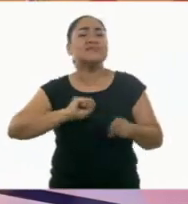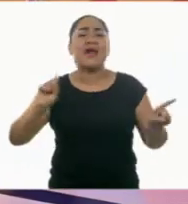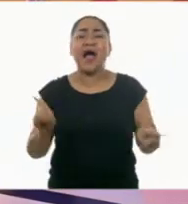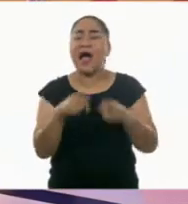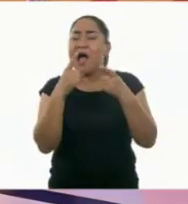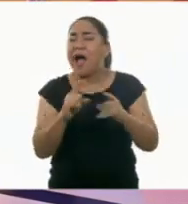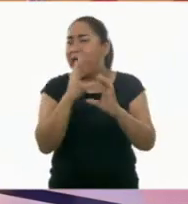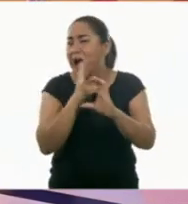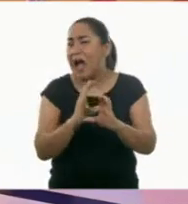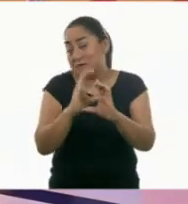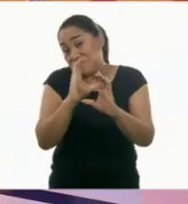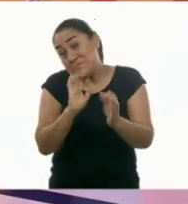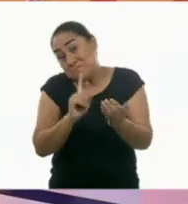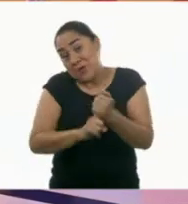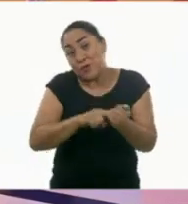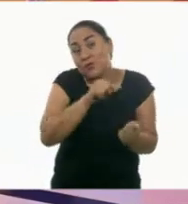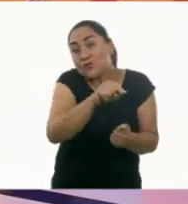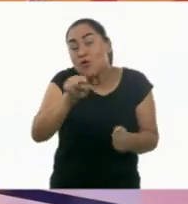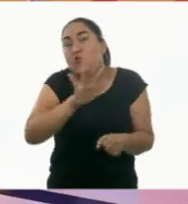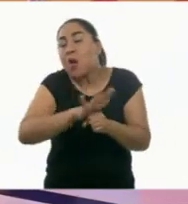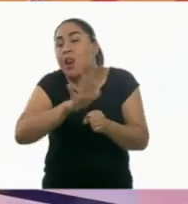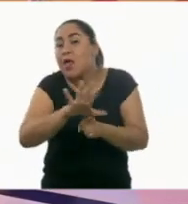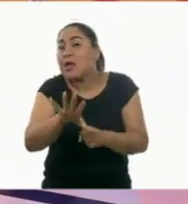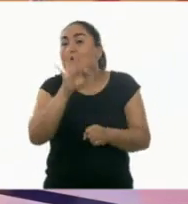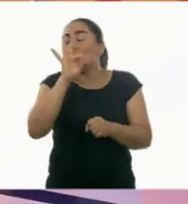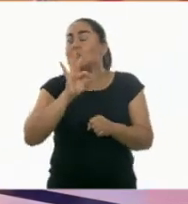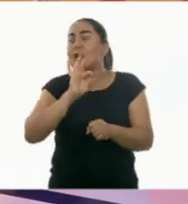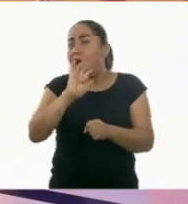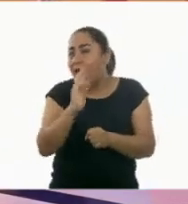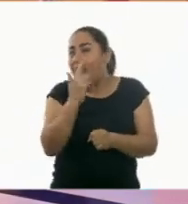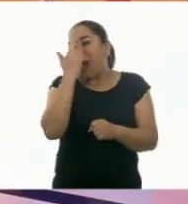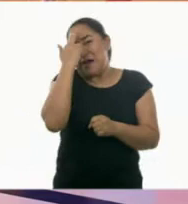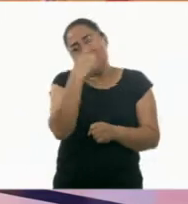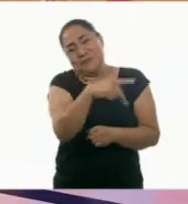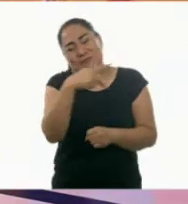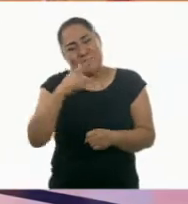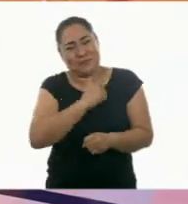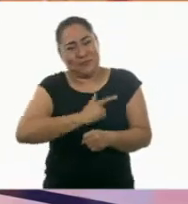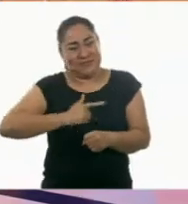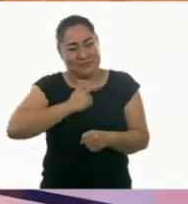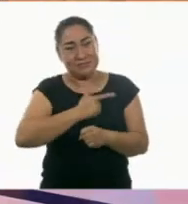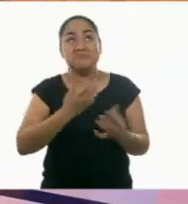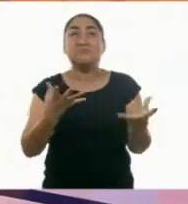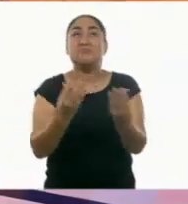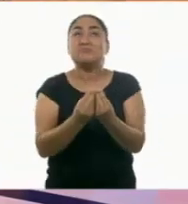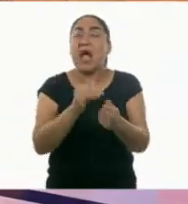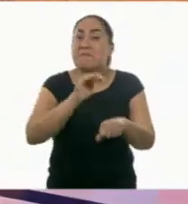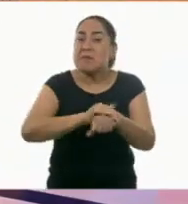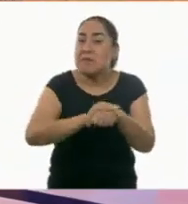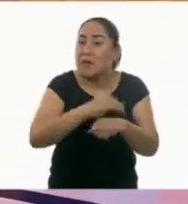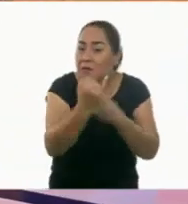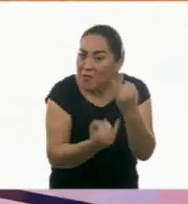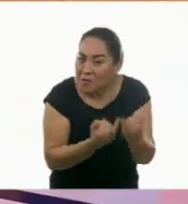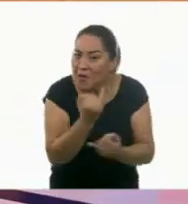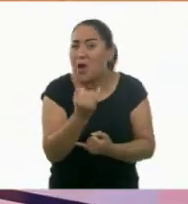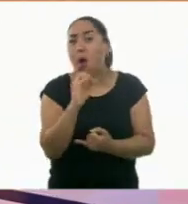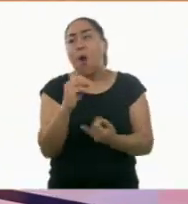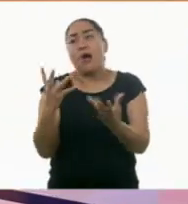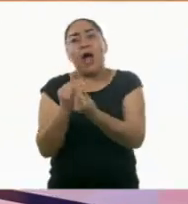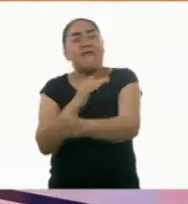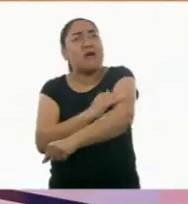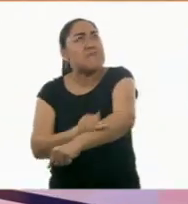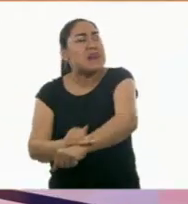Ellos deben de, tal vez, elegir alguna que les hace recordar algo, justamente el juego con sus amigos, a lo mejor con su